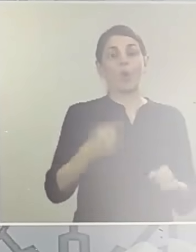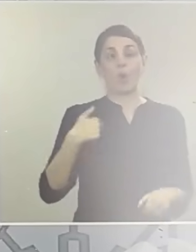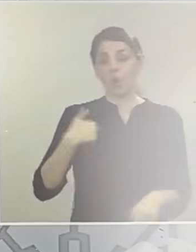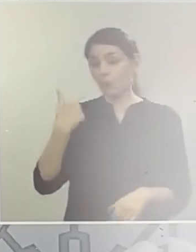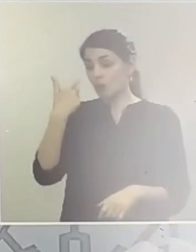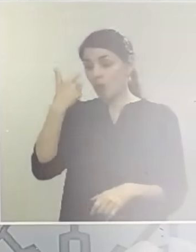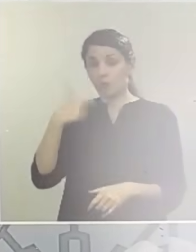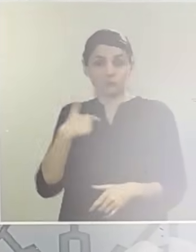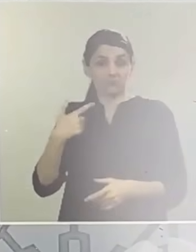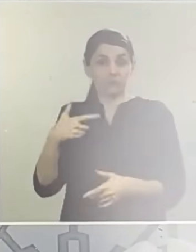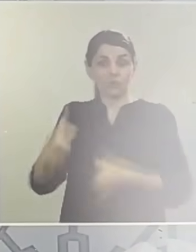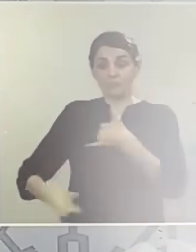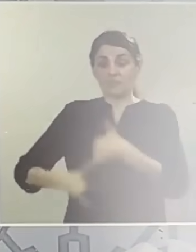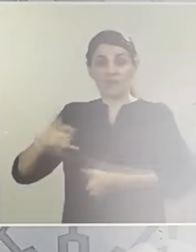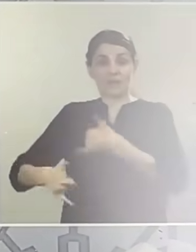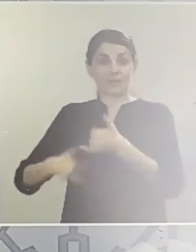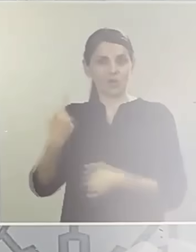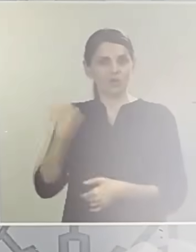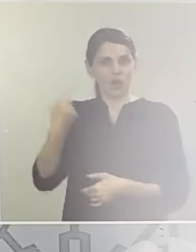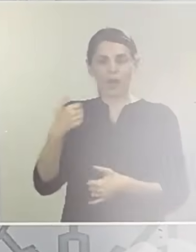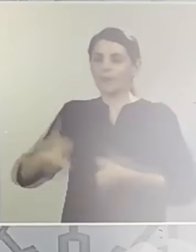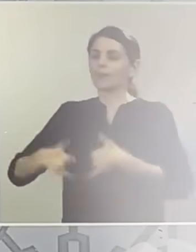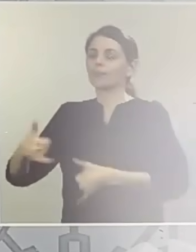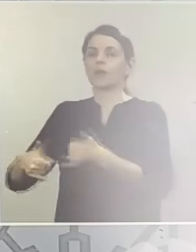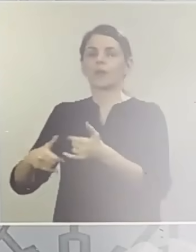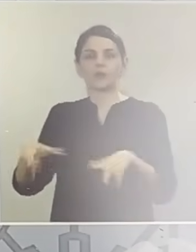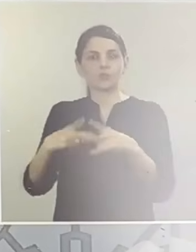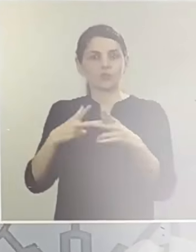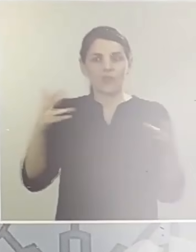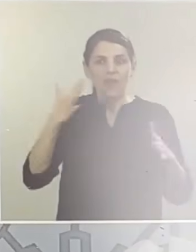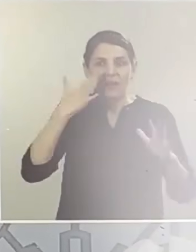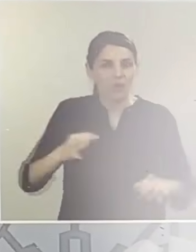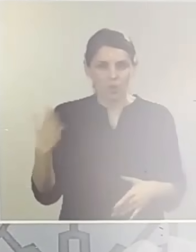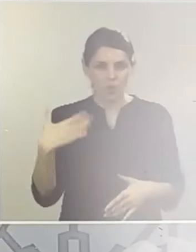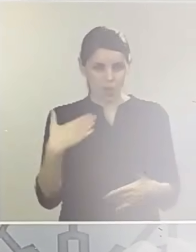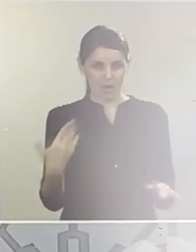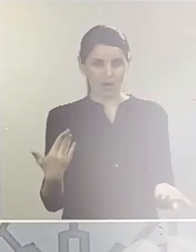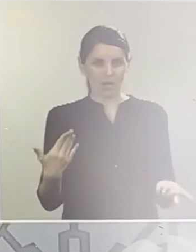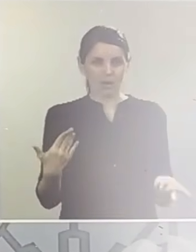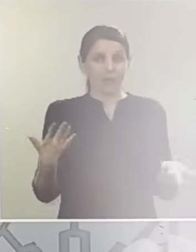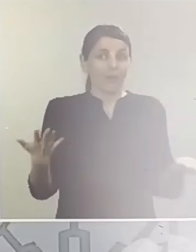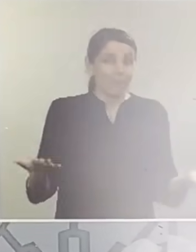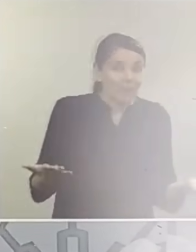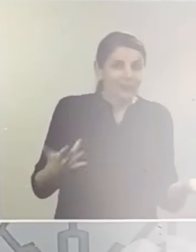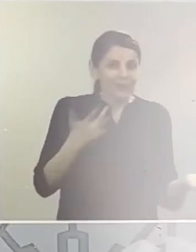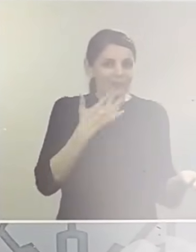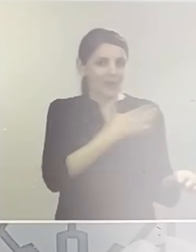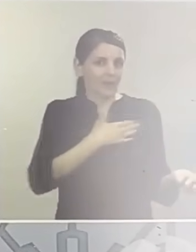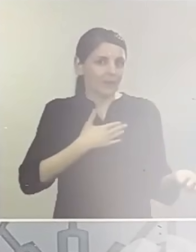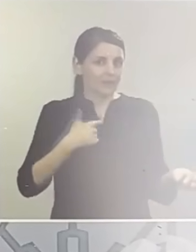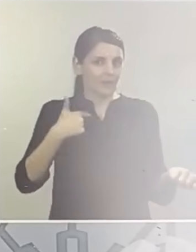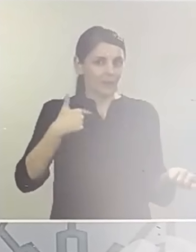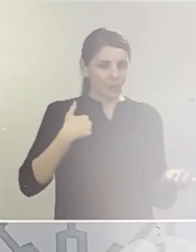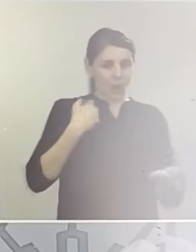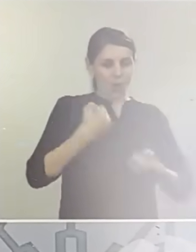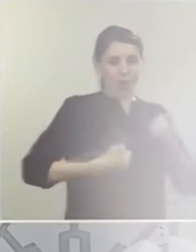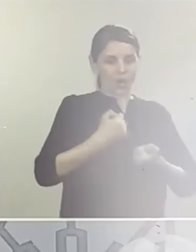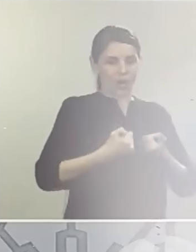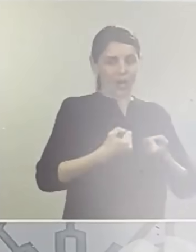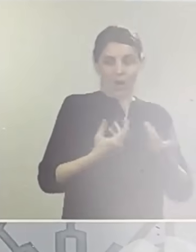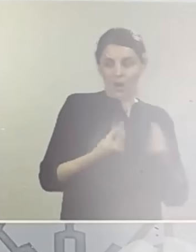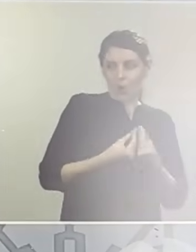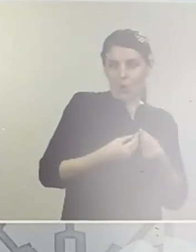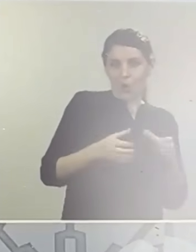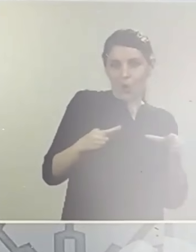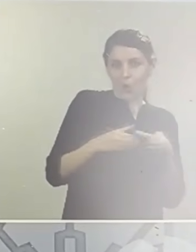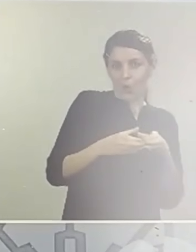implica riesgo para la sociedad. Ahora bien, si eso va a implicar que me voy a juntar con otro que corre solo delante de mí y con otros tres que corren solos